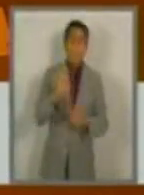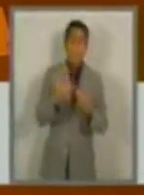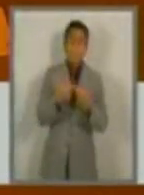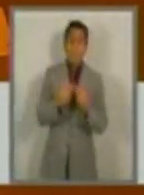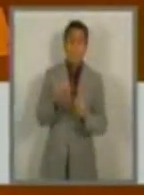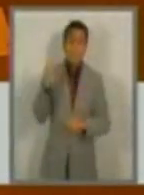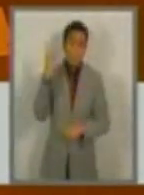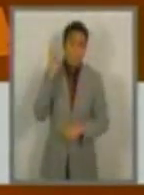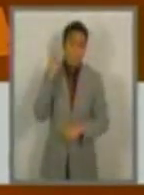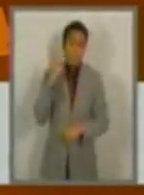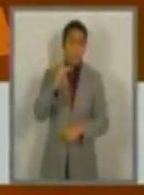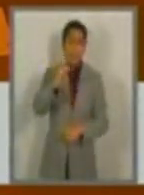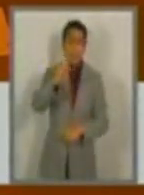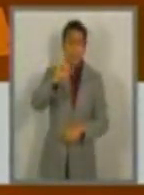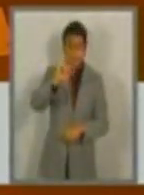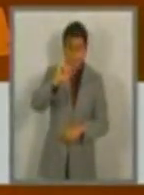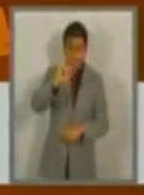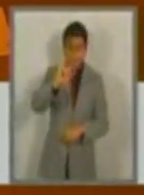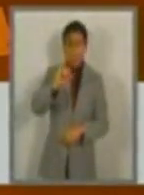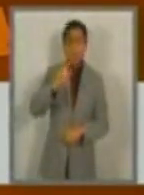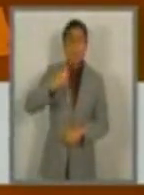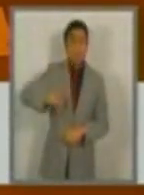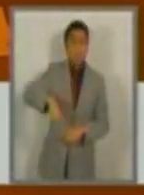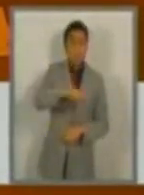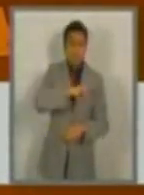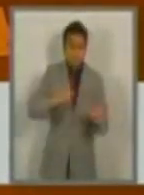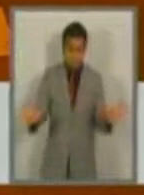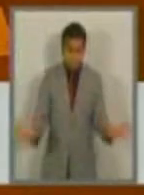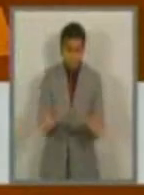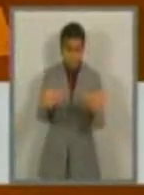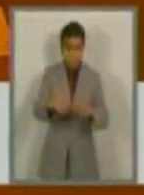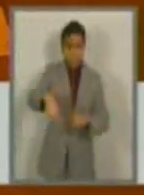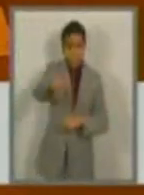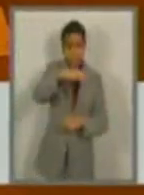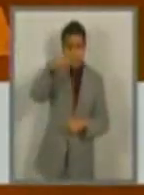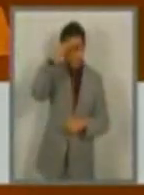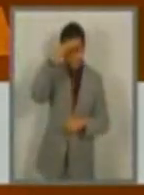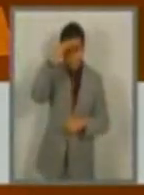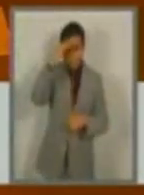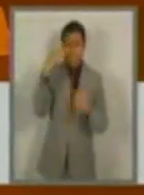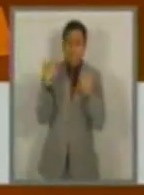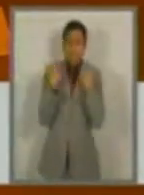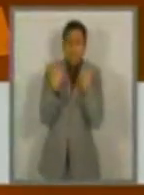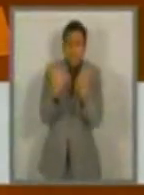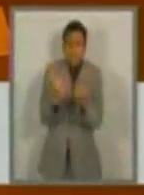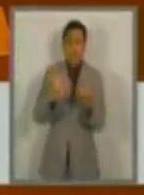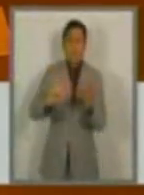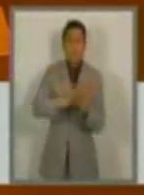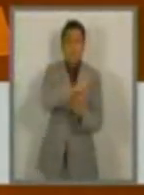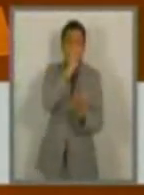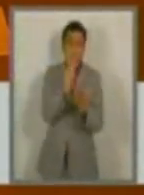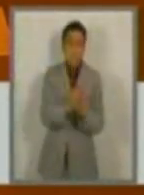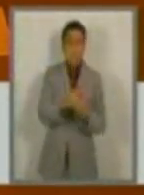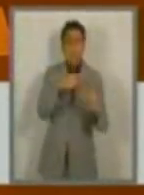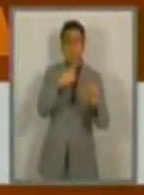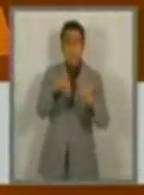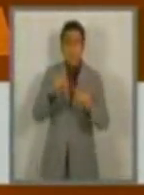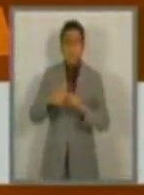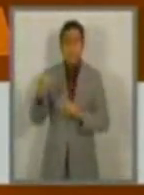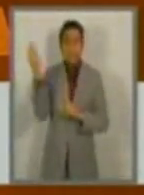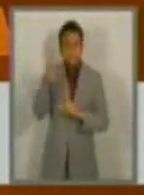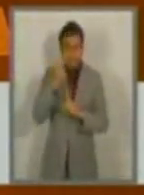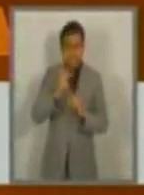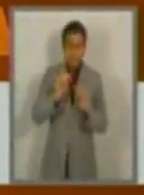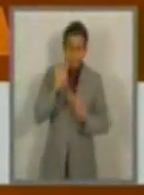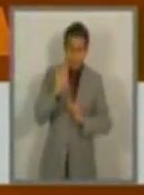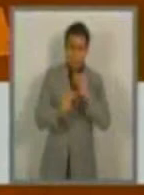como legisladores. Estamos conscientes que toda ley es perfectible, pero este proyecto es un primer paso